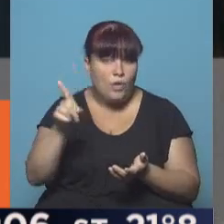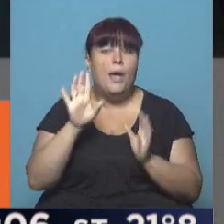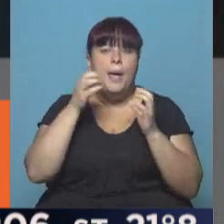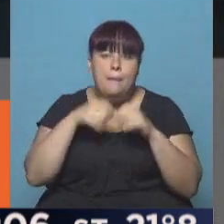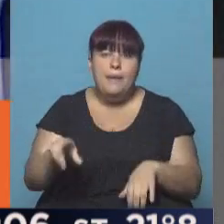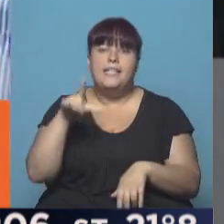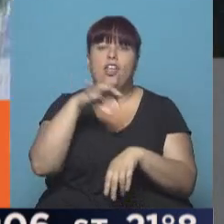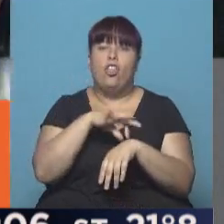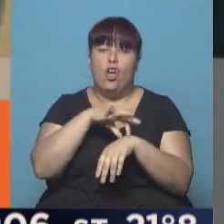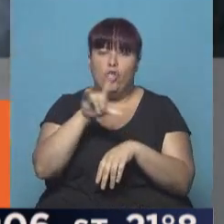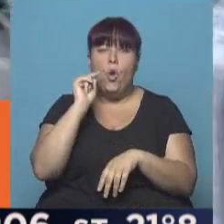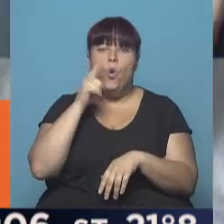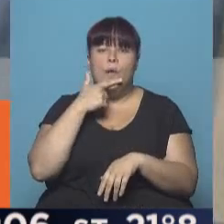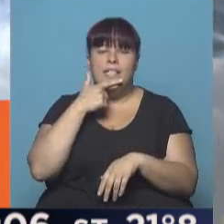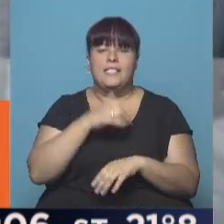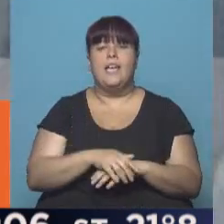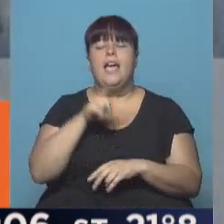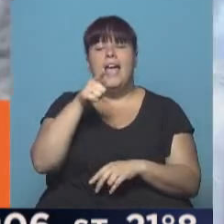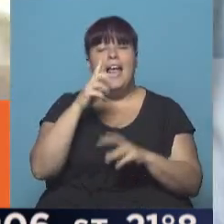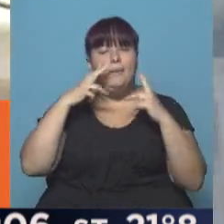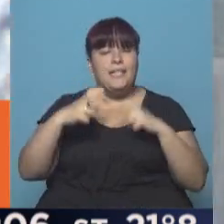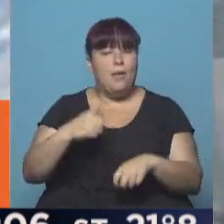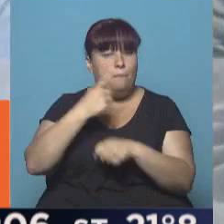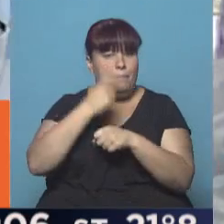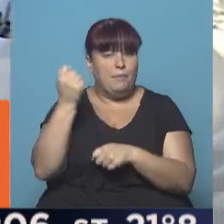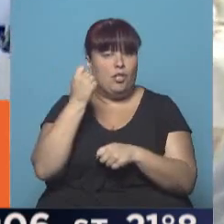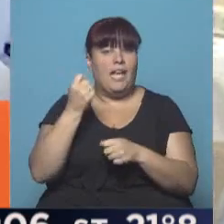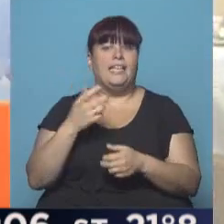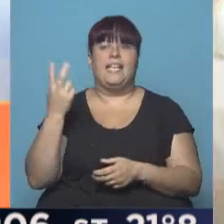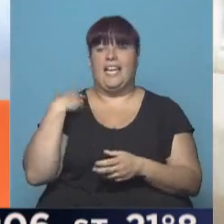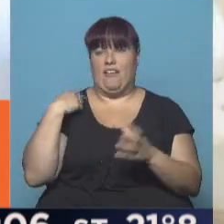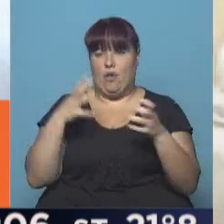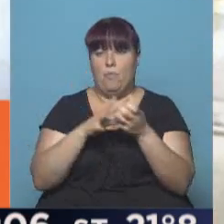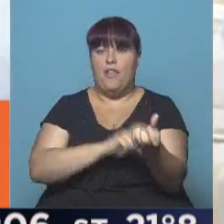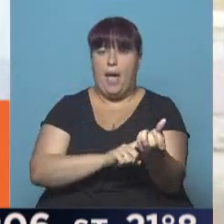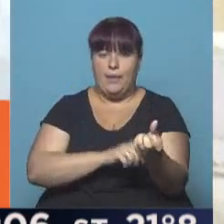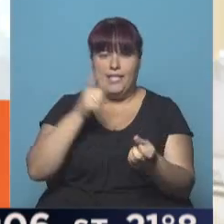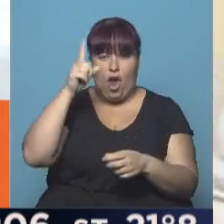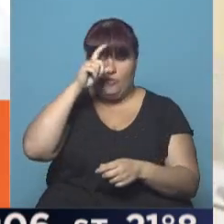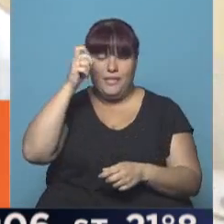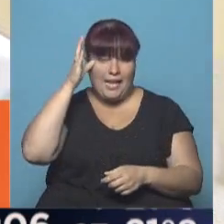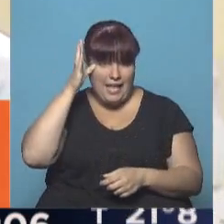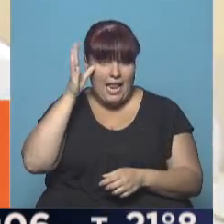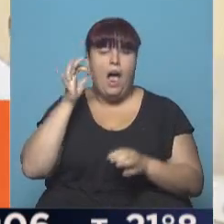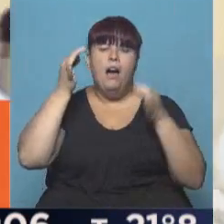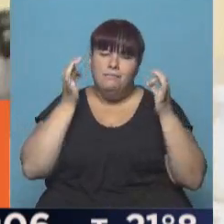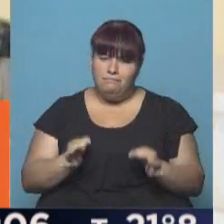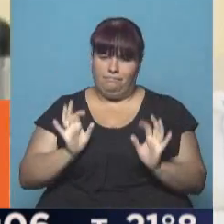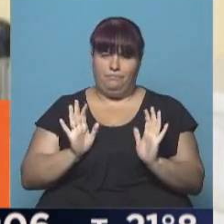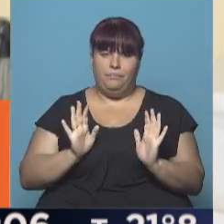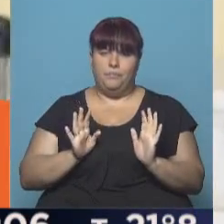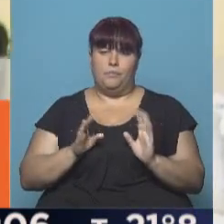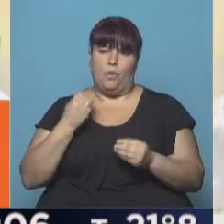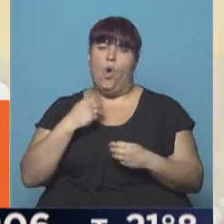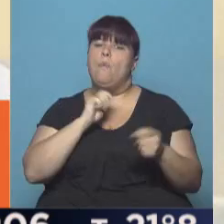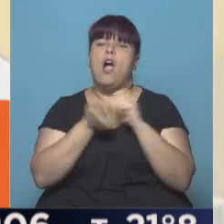a empezar con el doctor Luis grosenbacher él es el investigador principal del estudio el jefe de la sección diabetes del hospital italiano doctor básicamente En